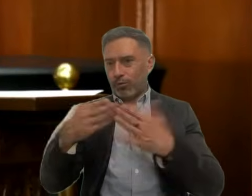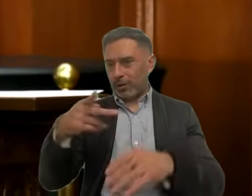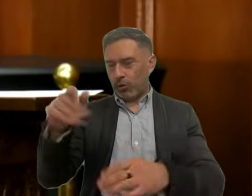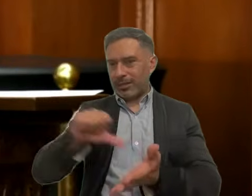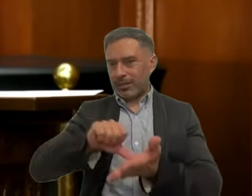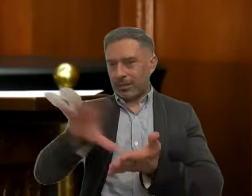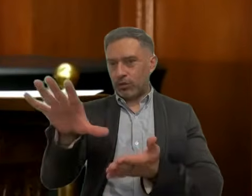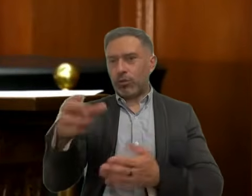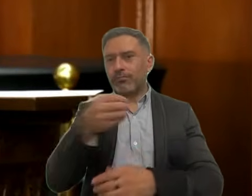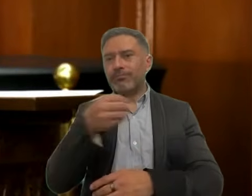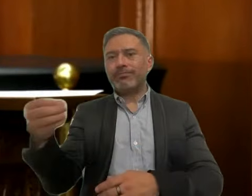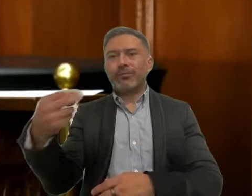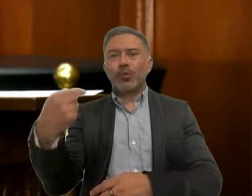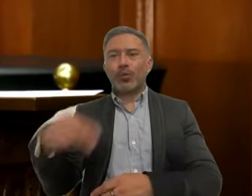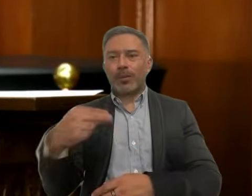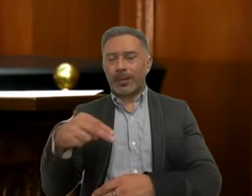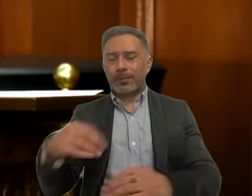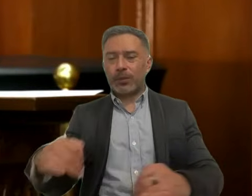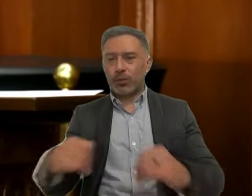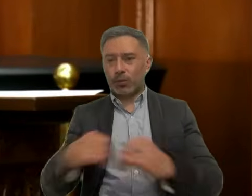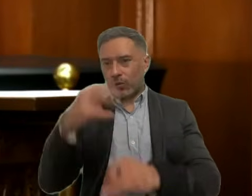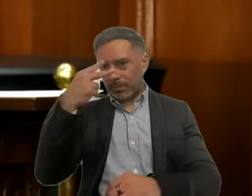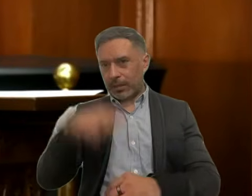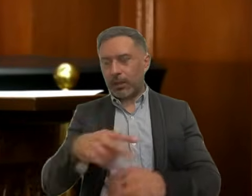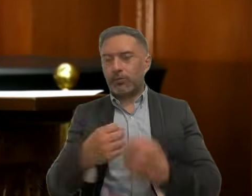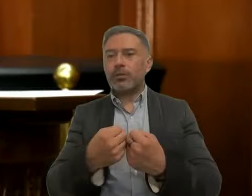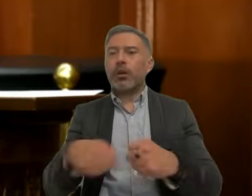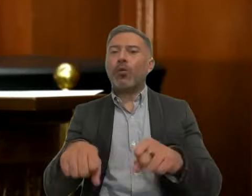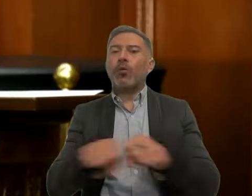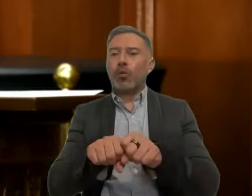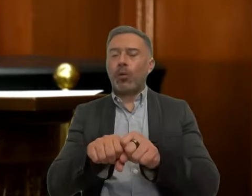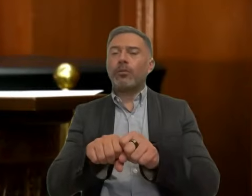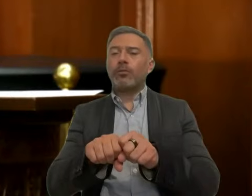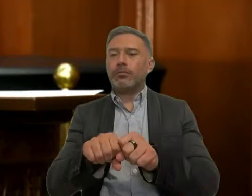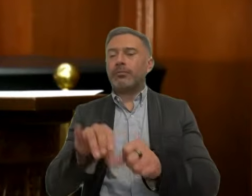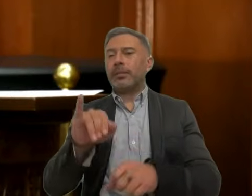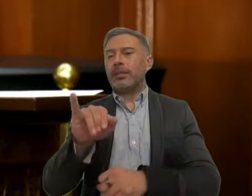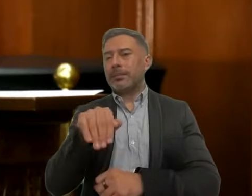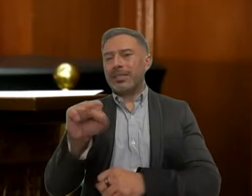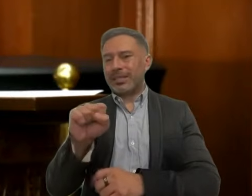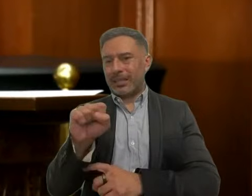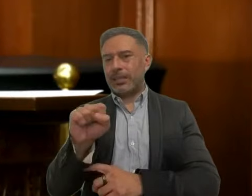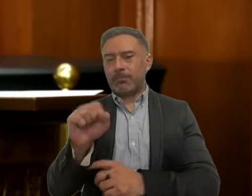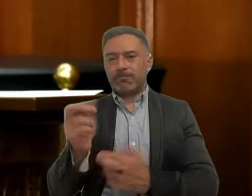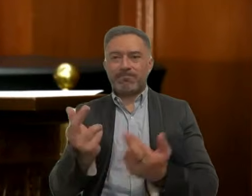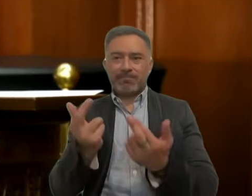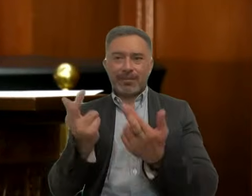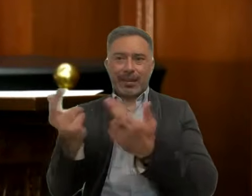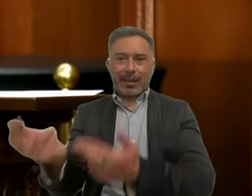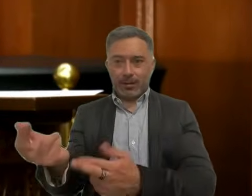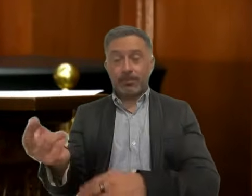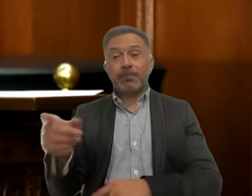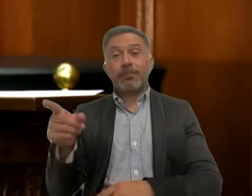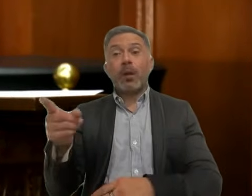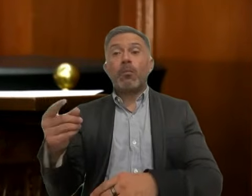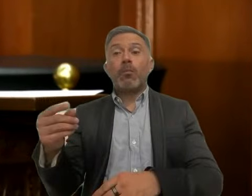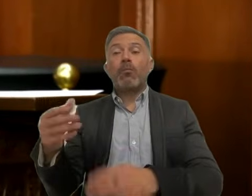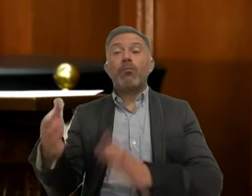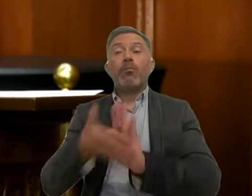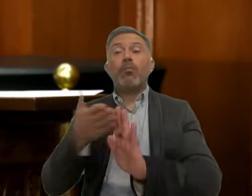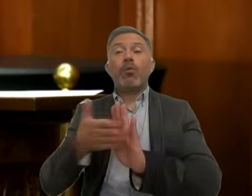descentralizado denominado Instituto Mexicano del Seguro Social, IMSS, para la puesta en operación de un